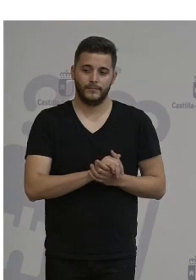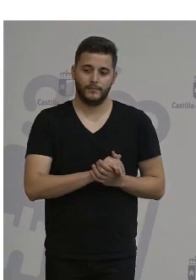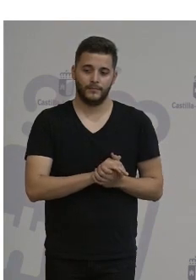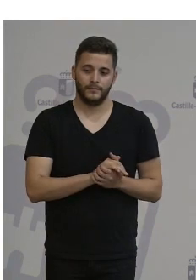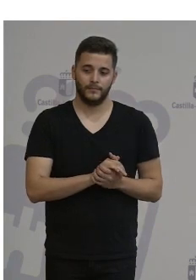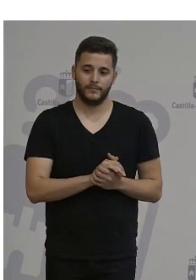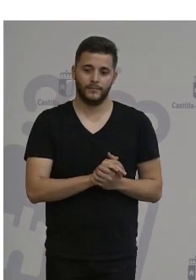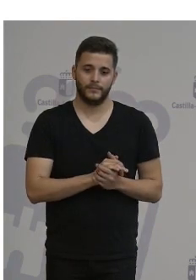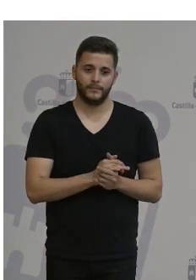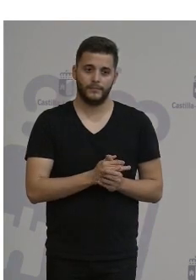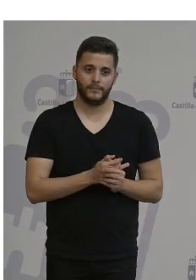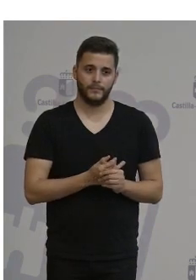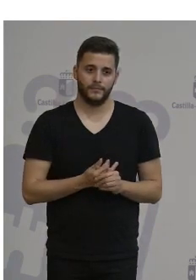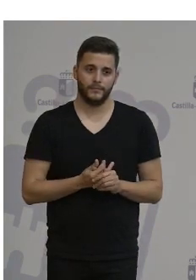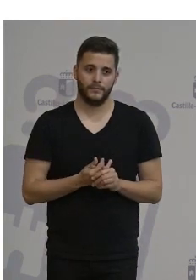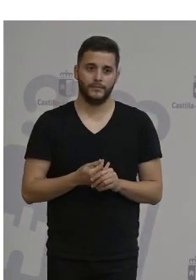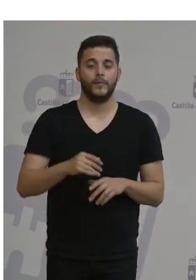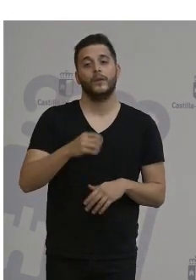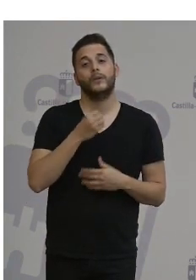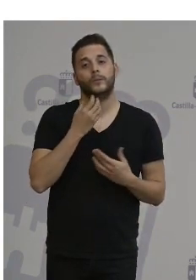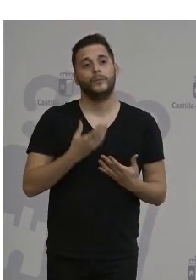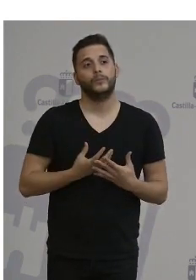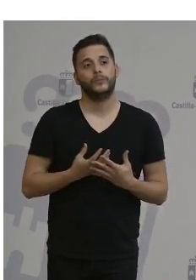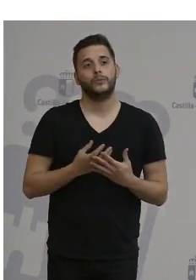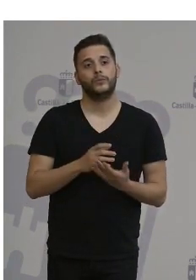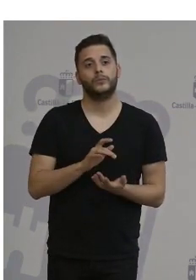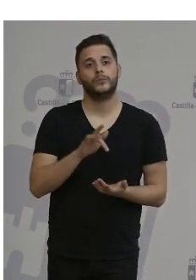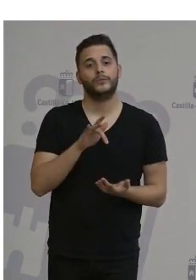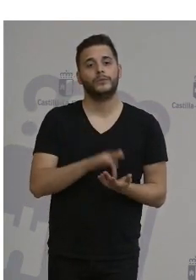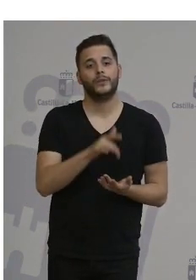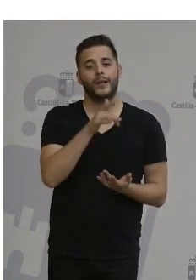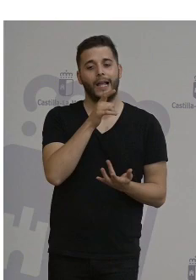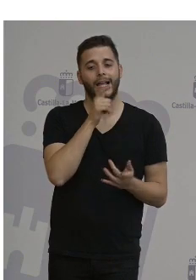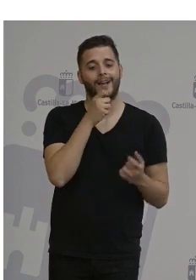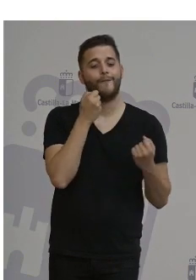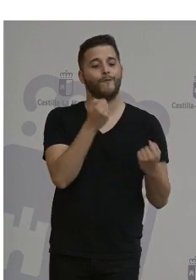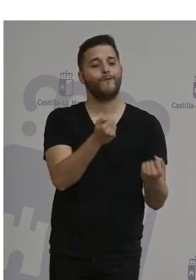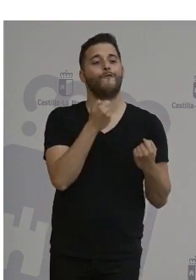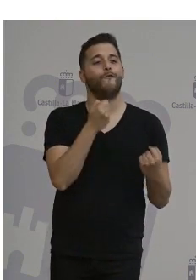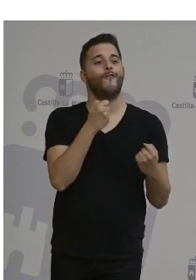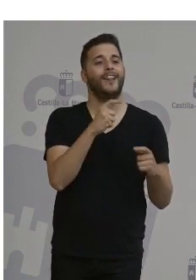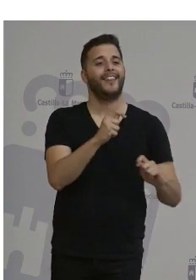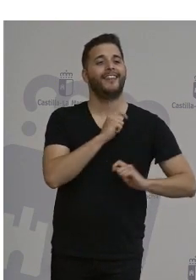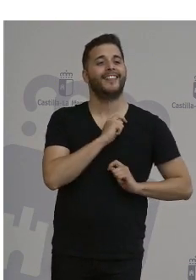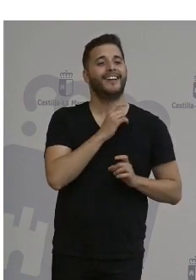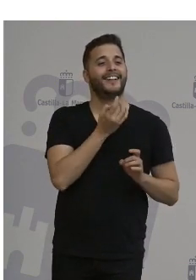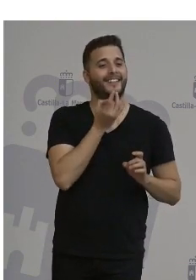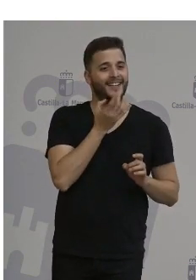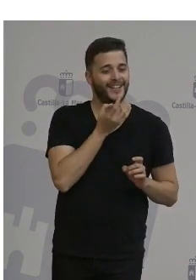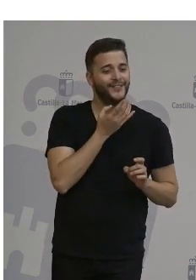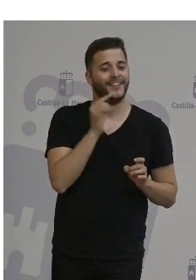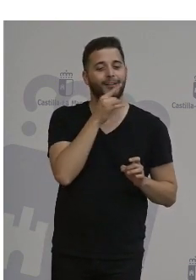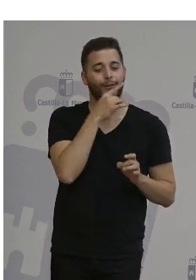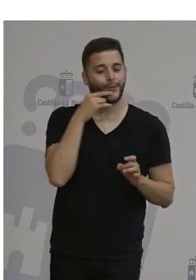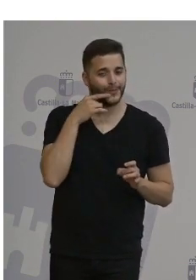Bueno, después de coger fuerzas y energía con el café y los